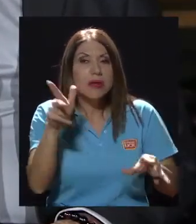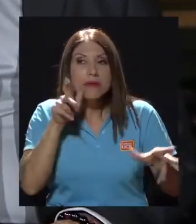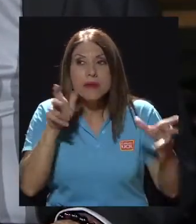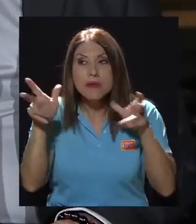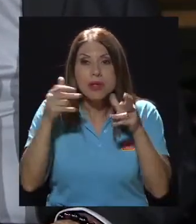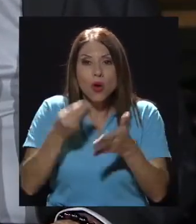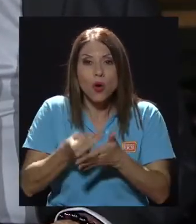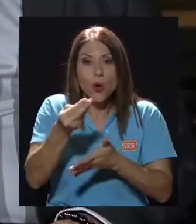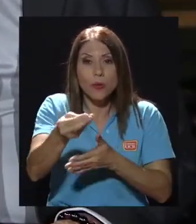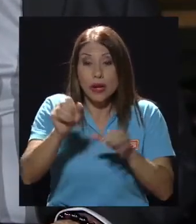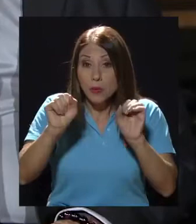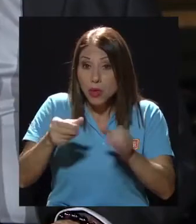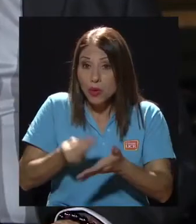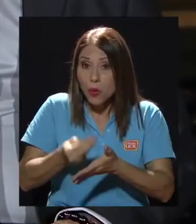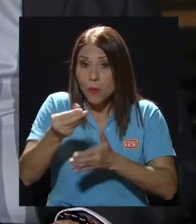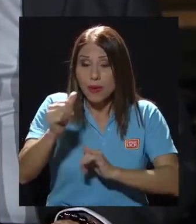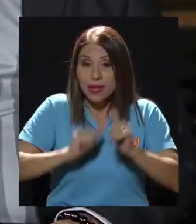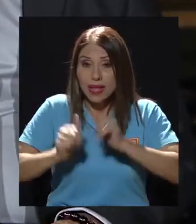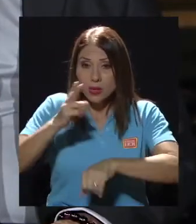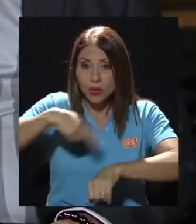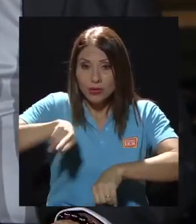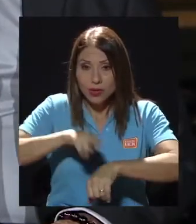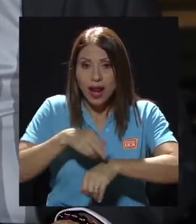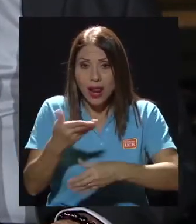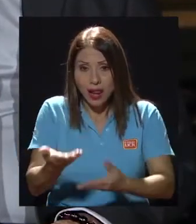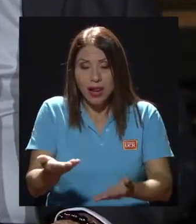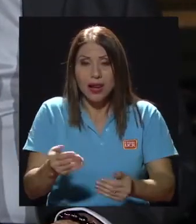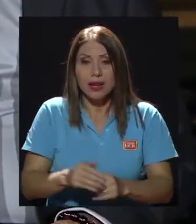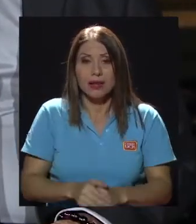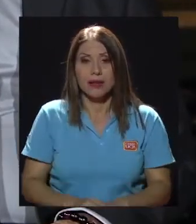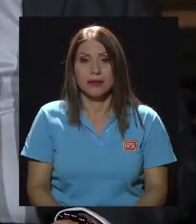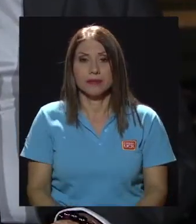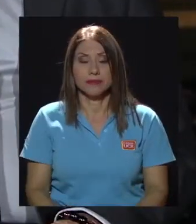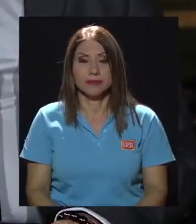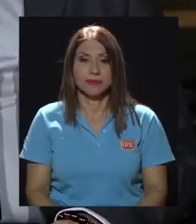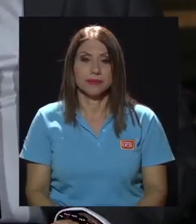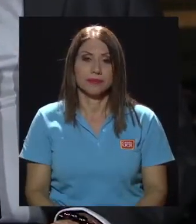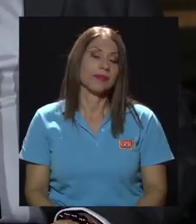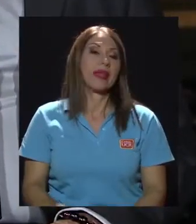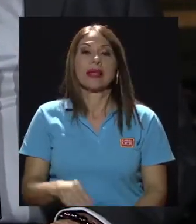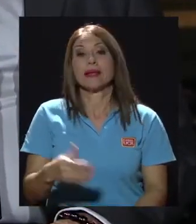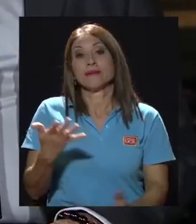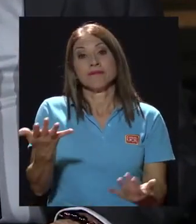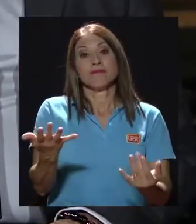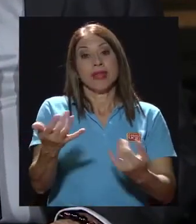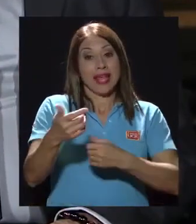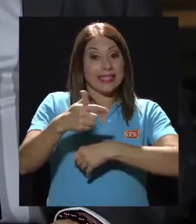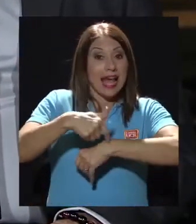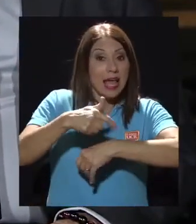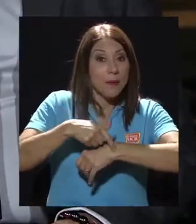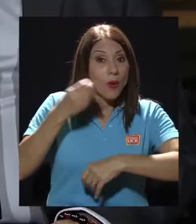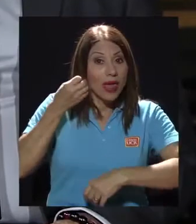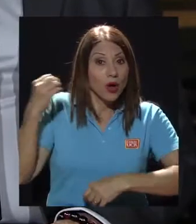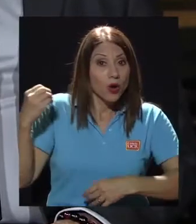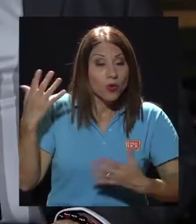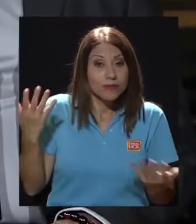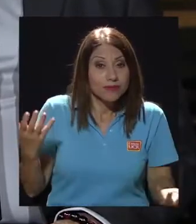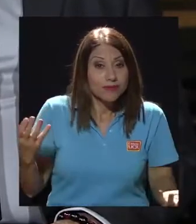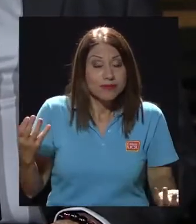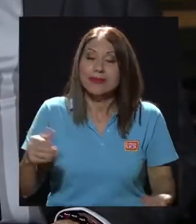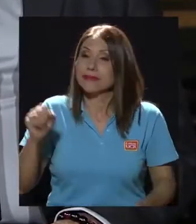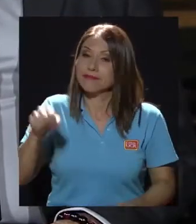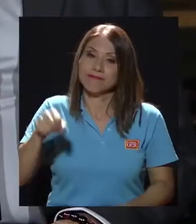lo compre. Lo pueden encontrar en el Teatro Nacional, eso es importante. Sí. Don Carlos, ¿esta época de oro? Sí, claro. No,